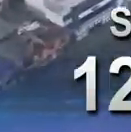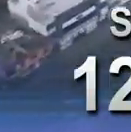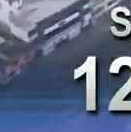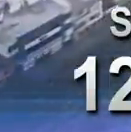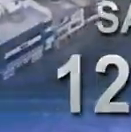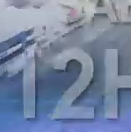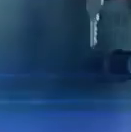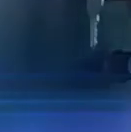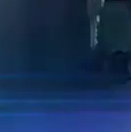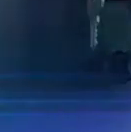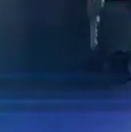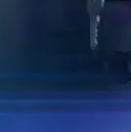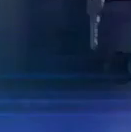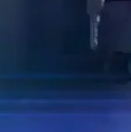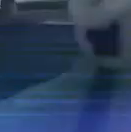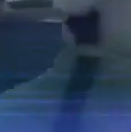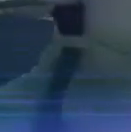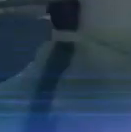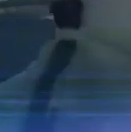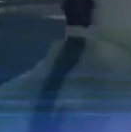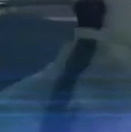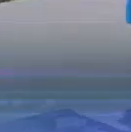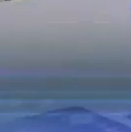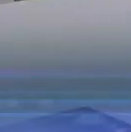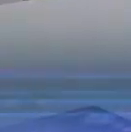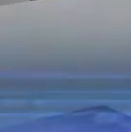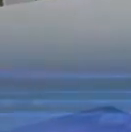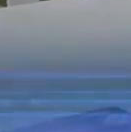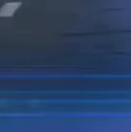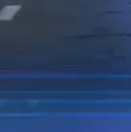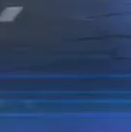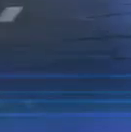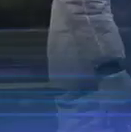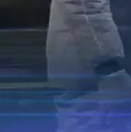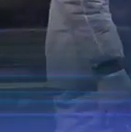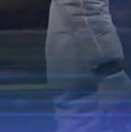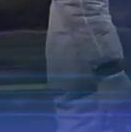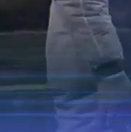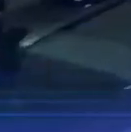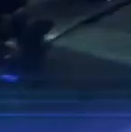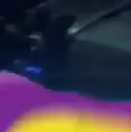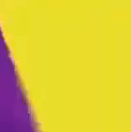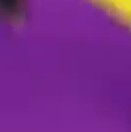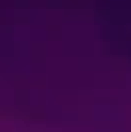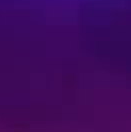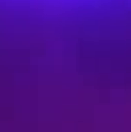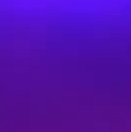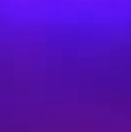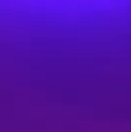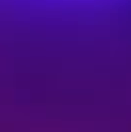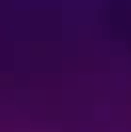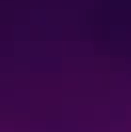18 horas. Recuerde, TVC le mantiene informado todos los días.